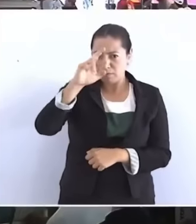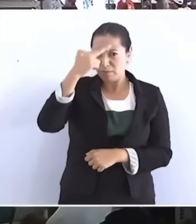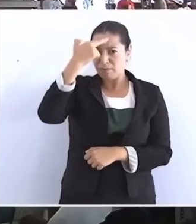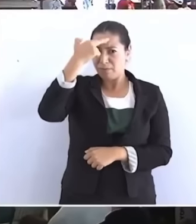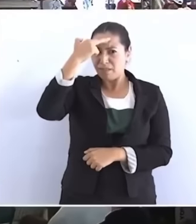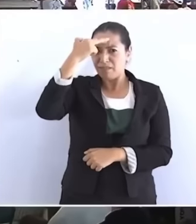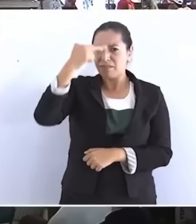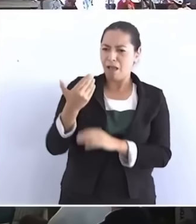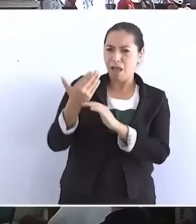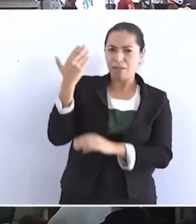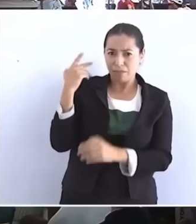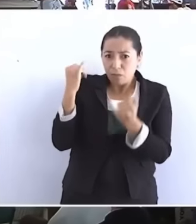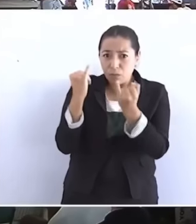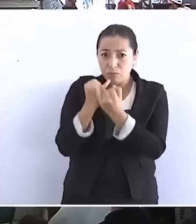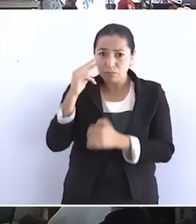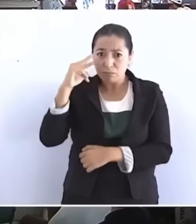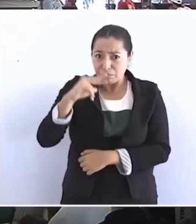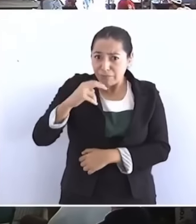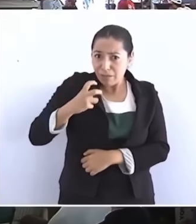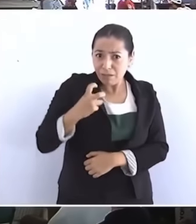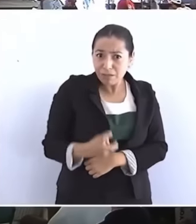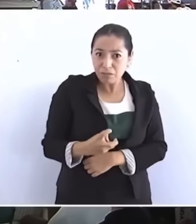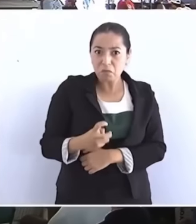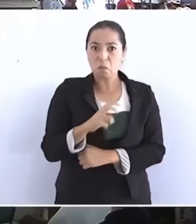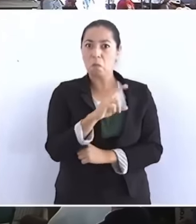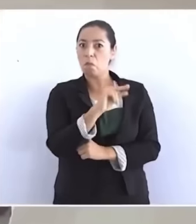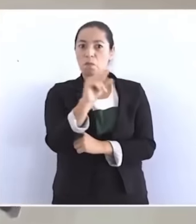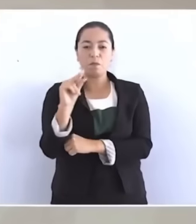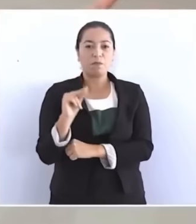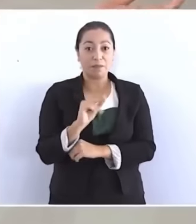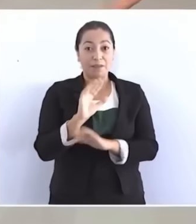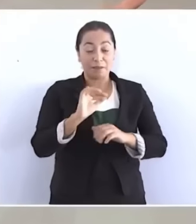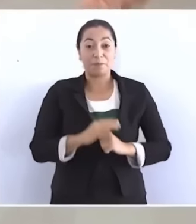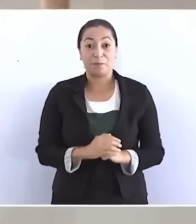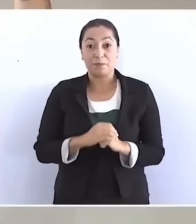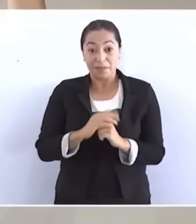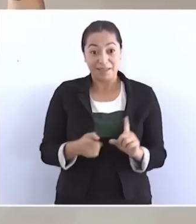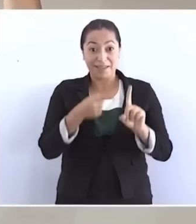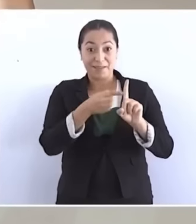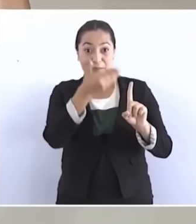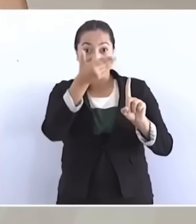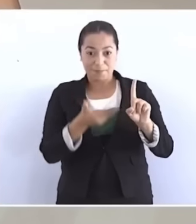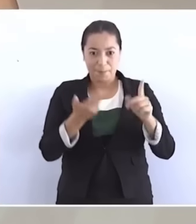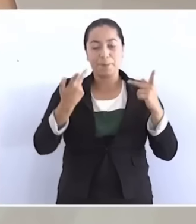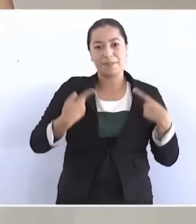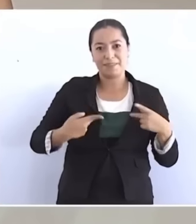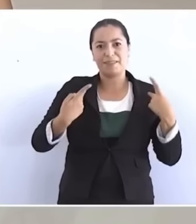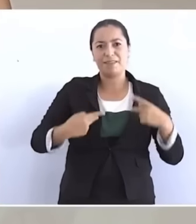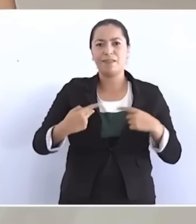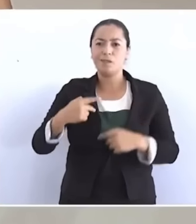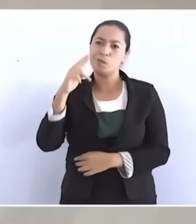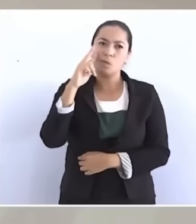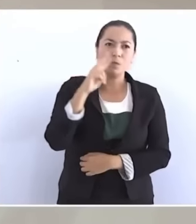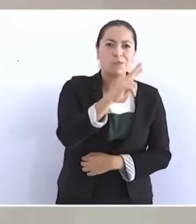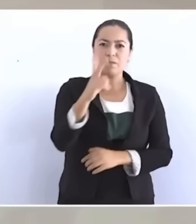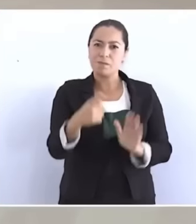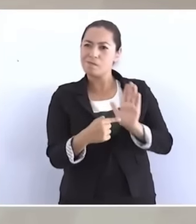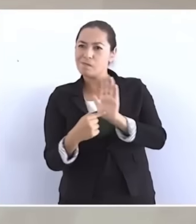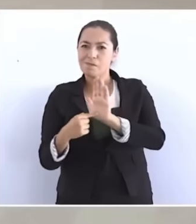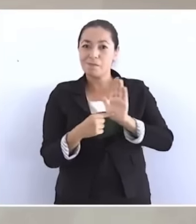De un presidente que le muestra, además, a la primera presidenta, con A, mujer.